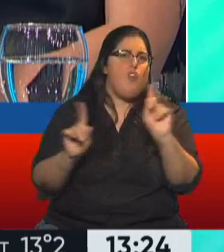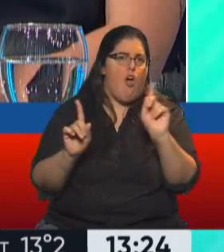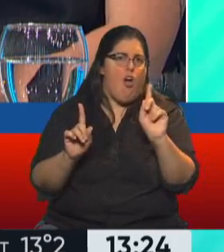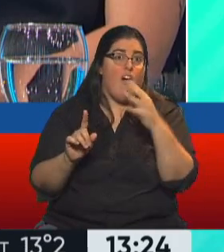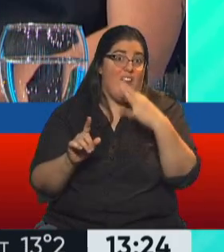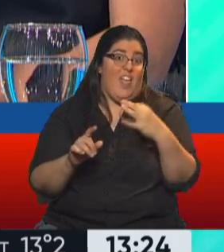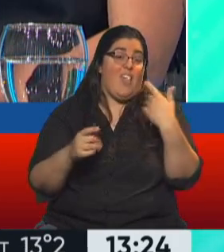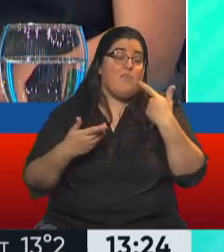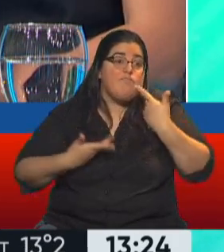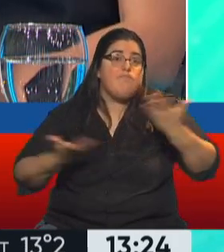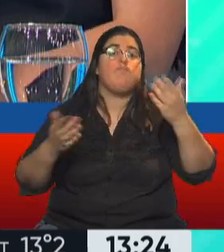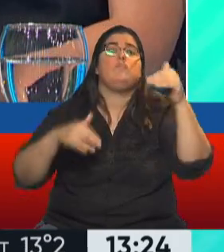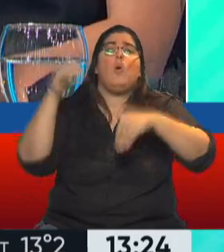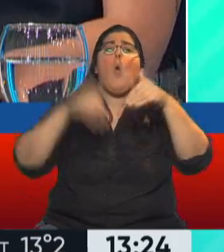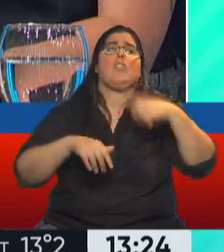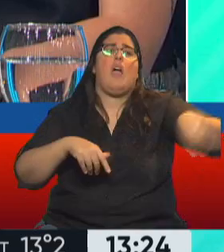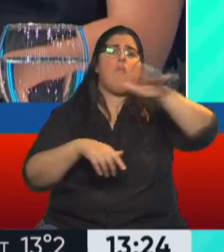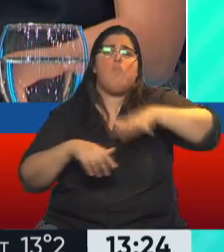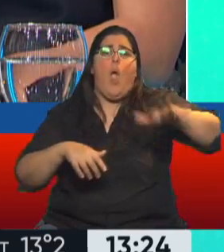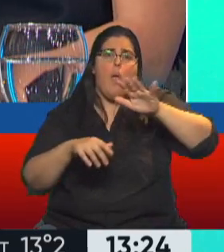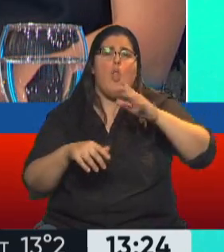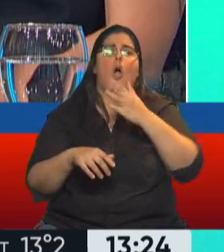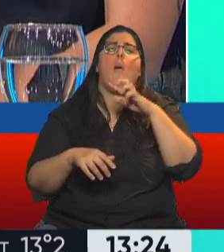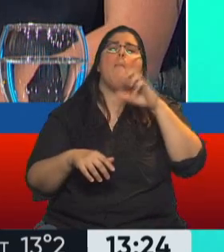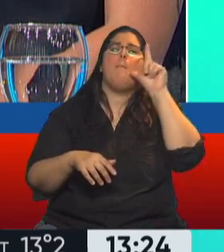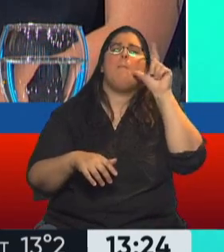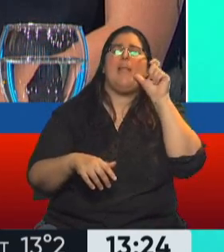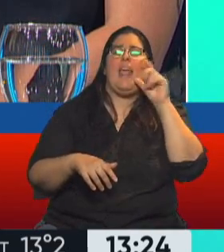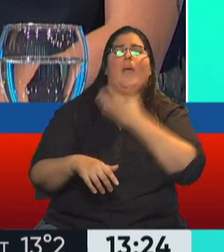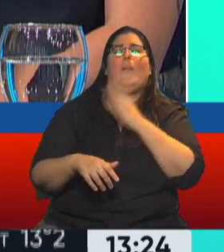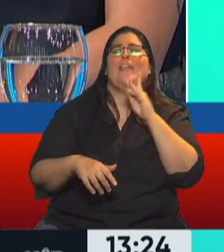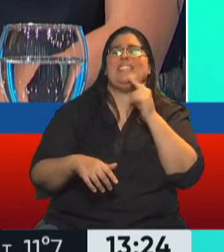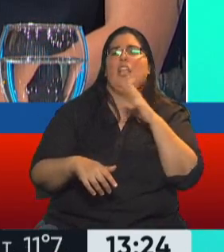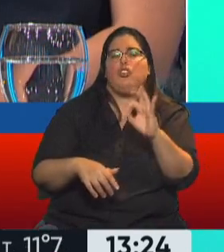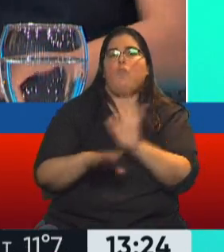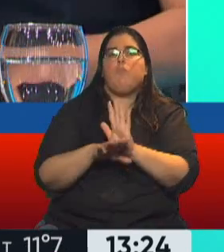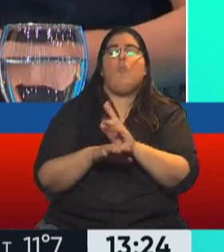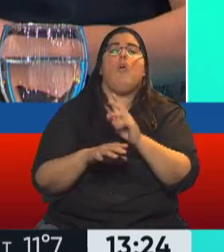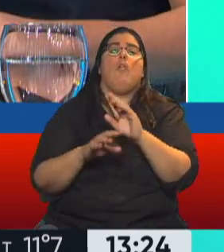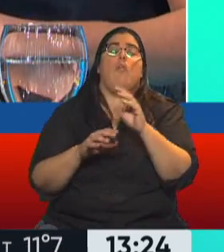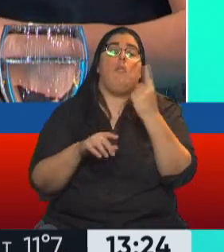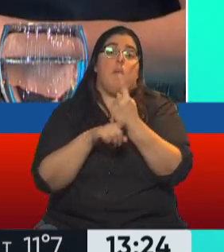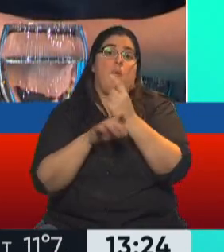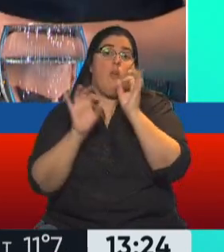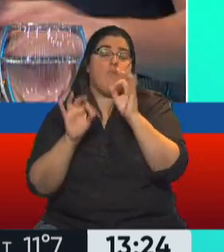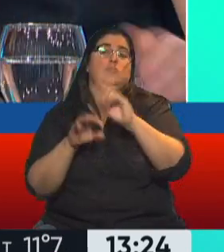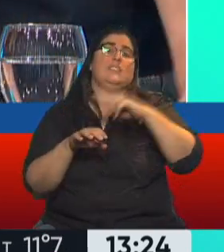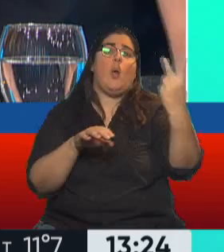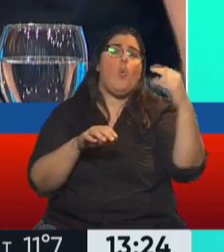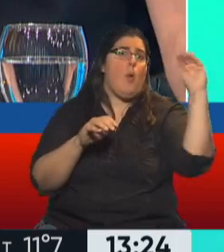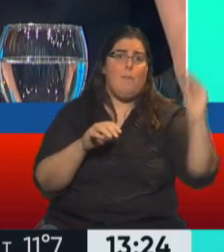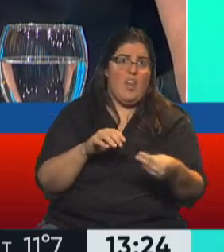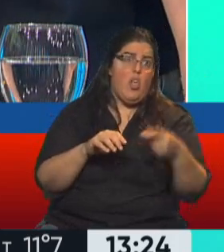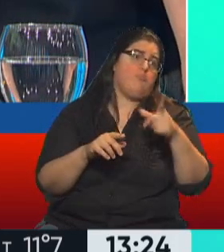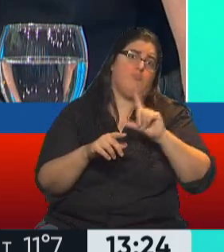hizo Fidel Castro, por ejemplo. Se sometió a un plebiscito en el 85, lo ganó, volvió a convocar otro plebiscito en el 90, lo perdió, con Violeta Chamorro justamente, y cuando lo perdió se